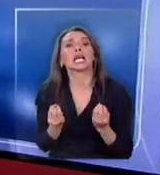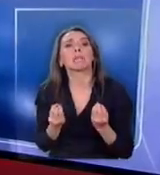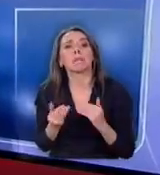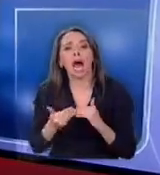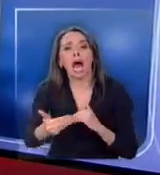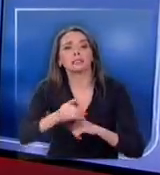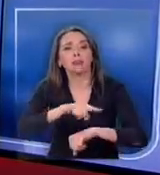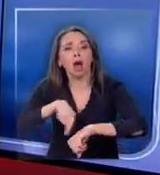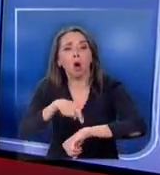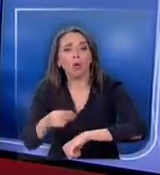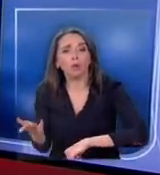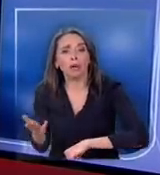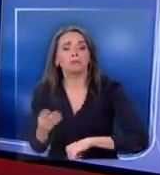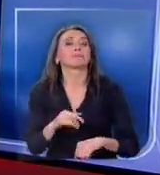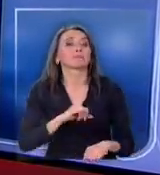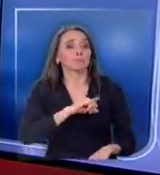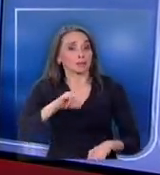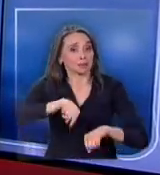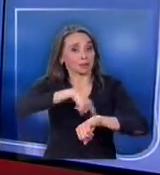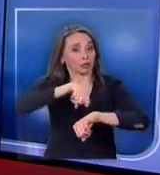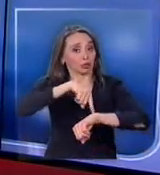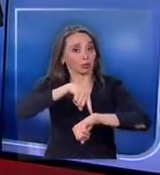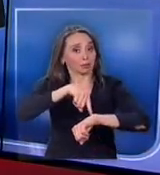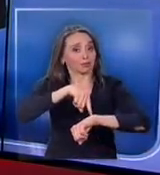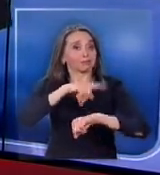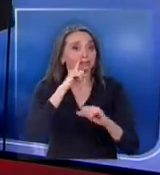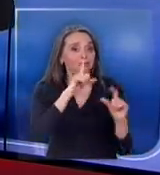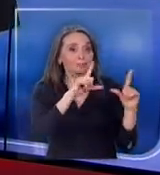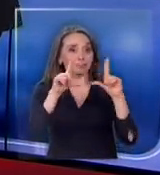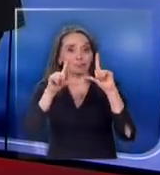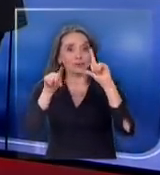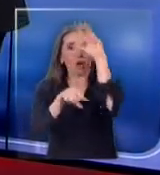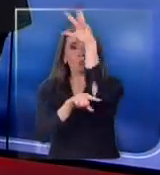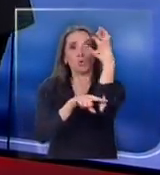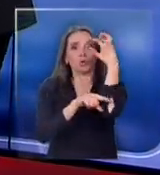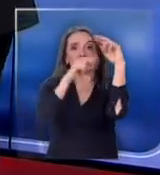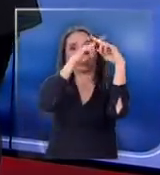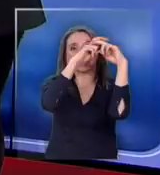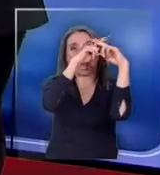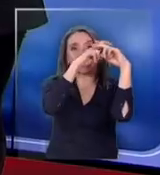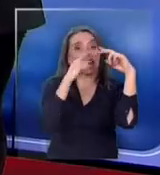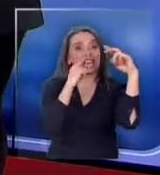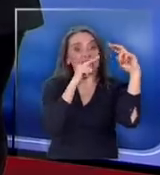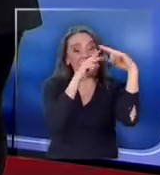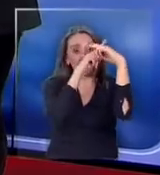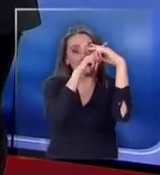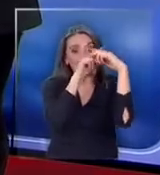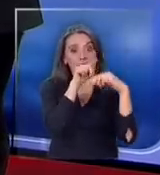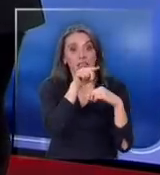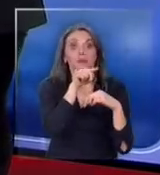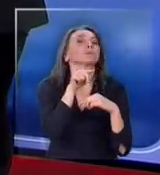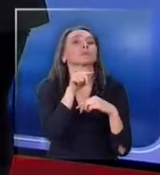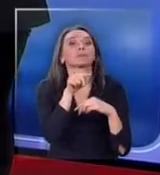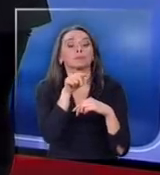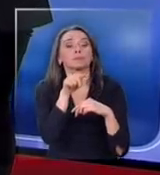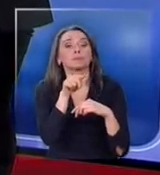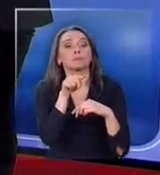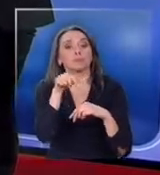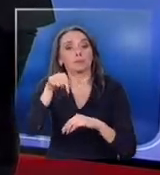en las próximas horas? En las próximas horas, bueno, tenemos acá la imagen satelital que la vamos a volver a ver. Lo que esperamos entonces es que